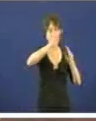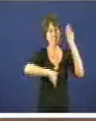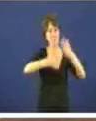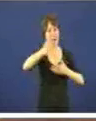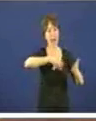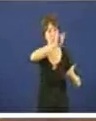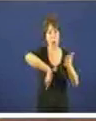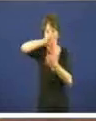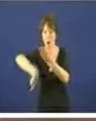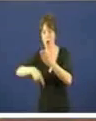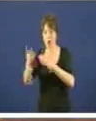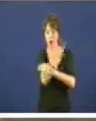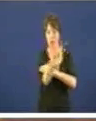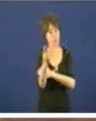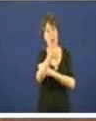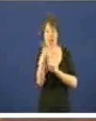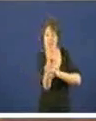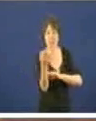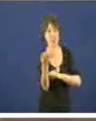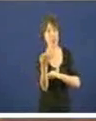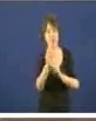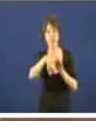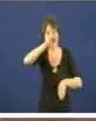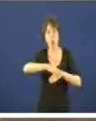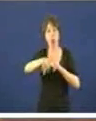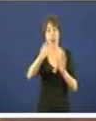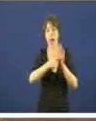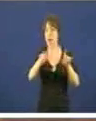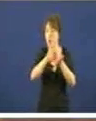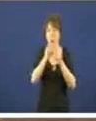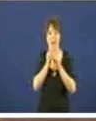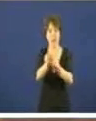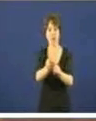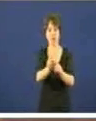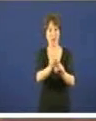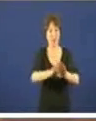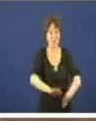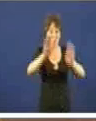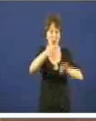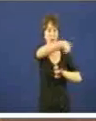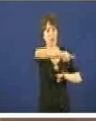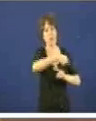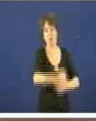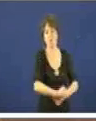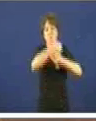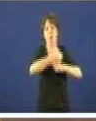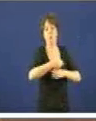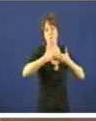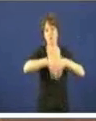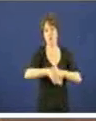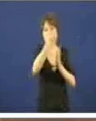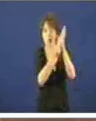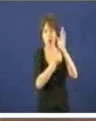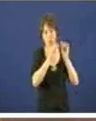estes señores os que tiñan que cumprir a lei como calquera outro cidadán. Foron vostedes os que impuseron a fusión nesas condicións.